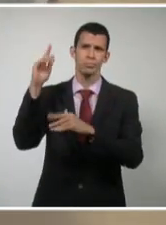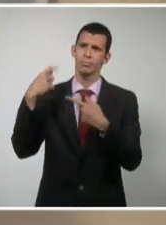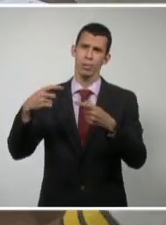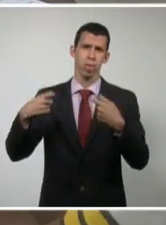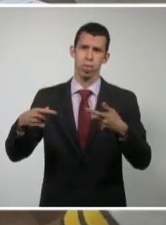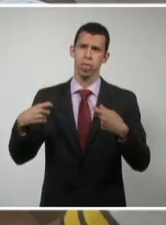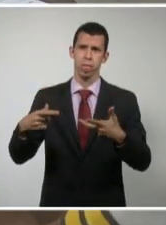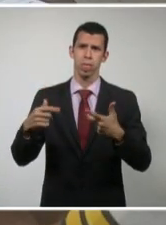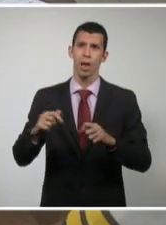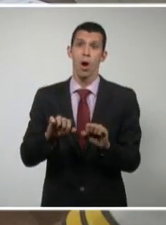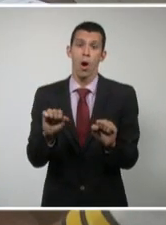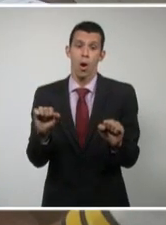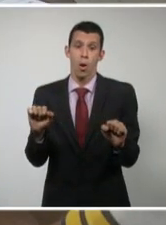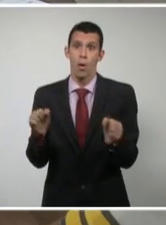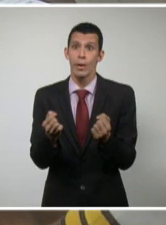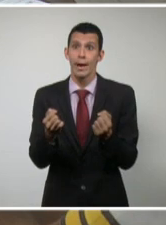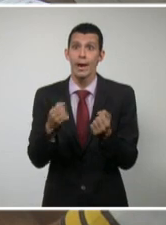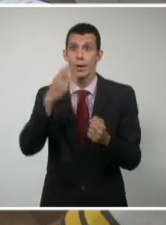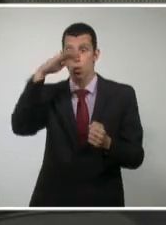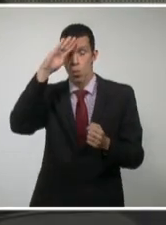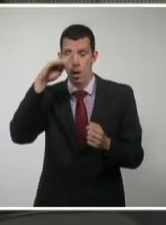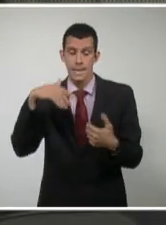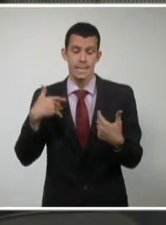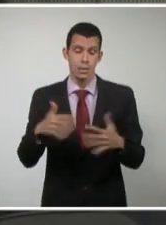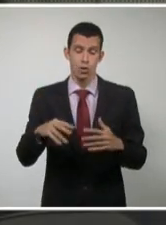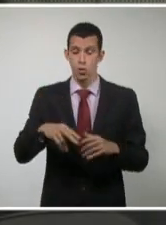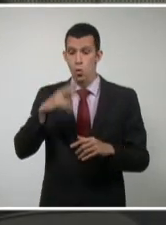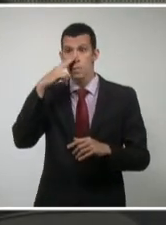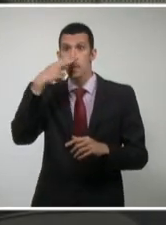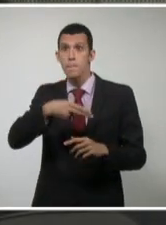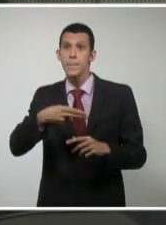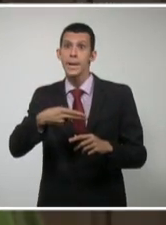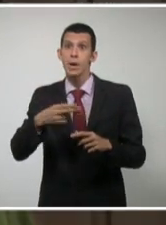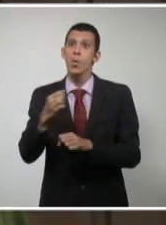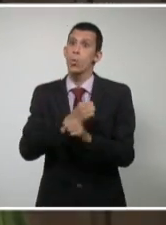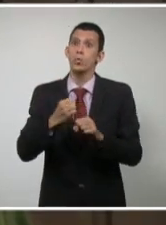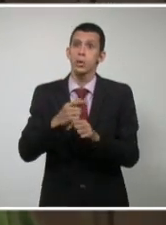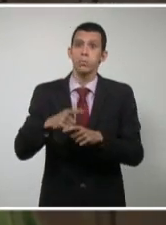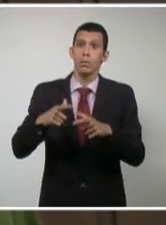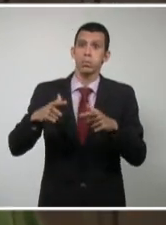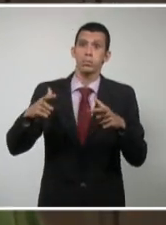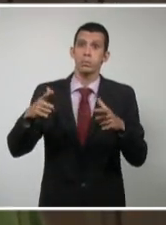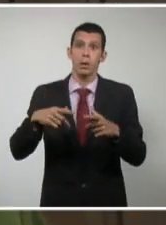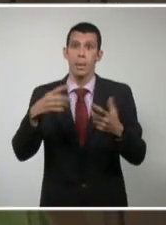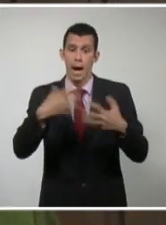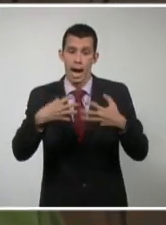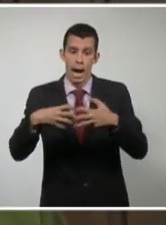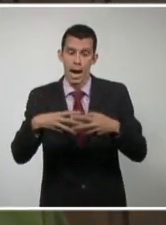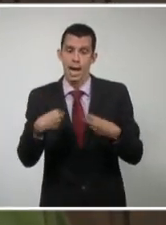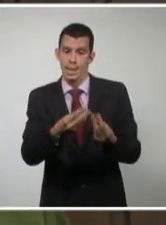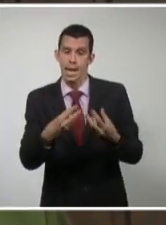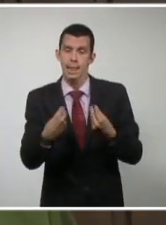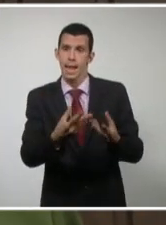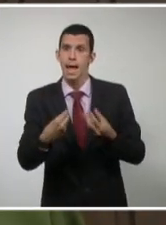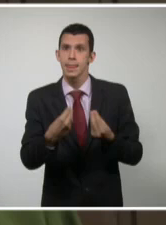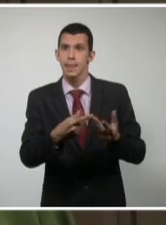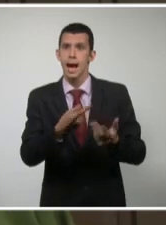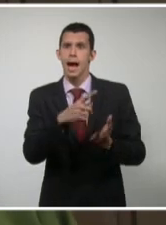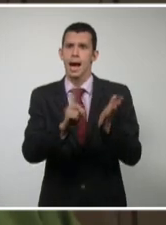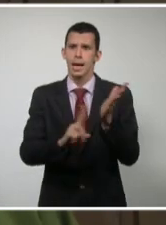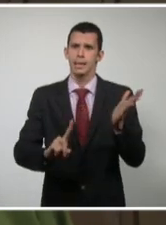a gastar más niveles de diésel para satisfacer las demandas. Más que nunca, el llamado sería que nuestra